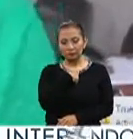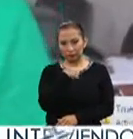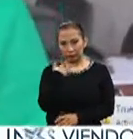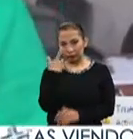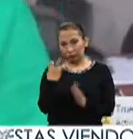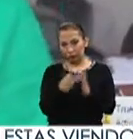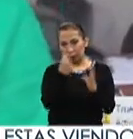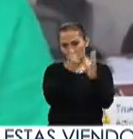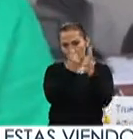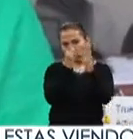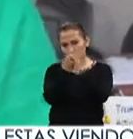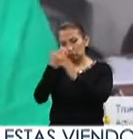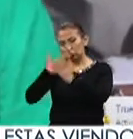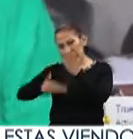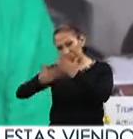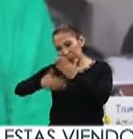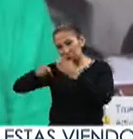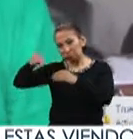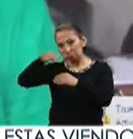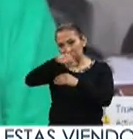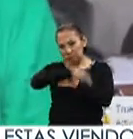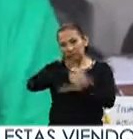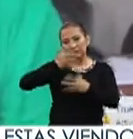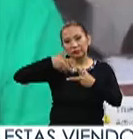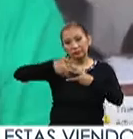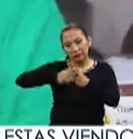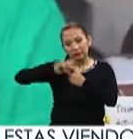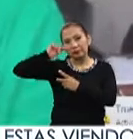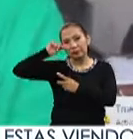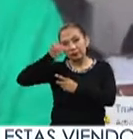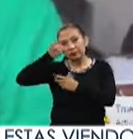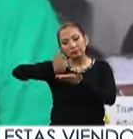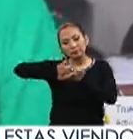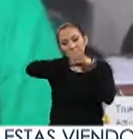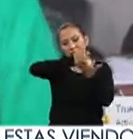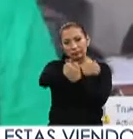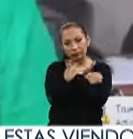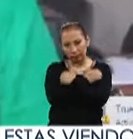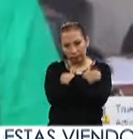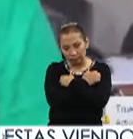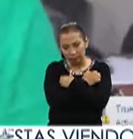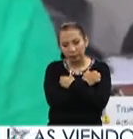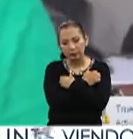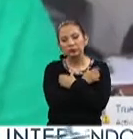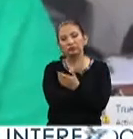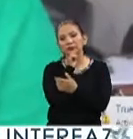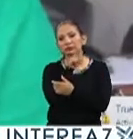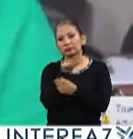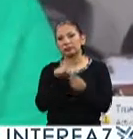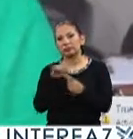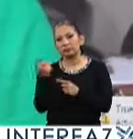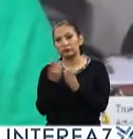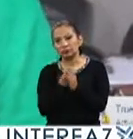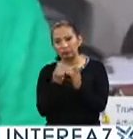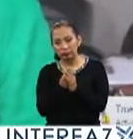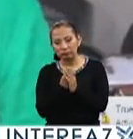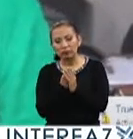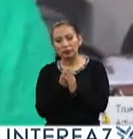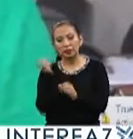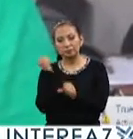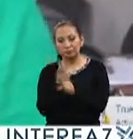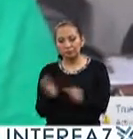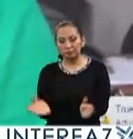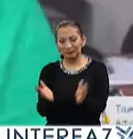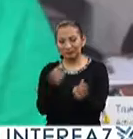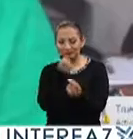llevé varios cursos y talleres de herramientas tecnológicas para la educación, llevé cursos de estimulación